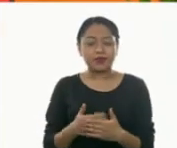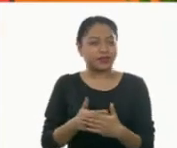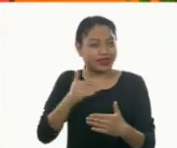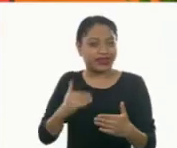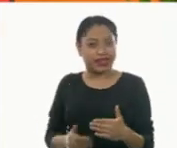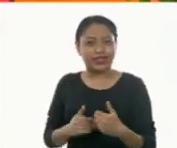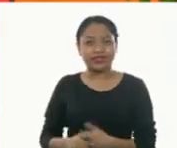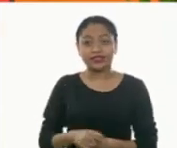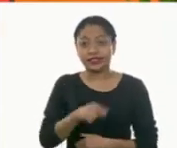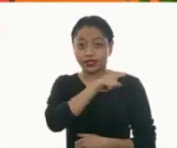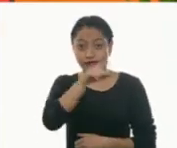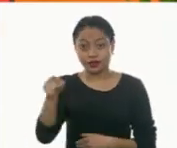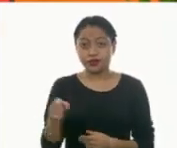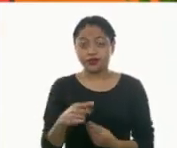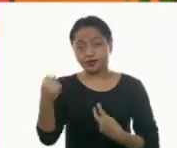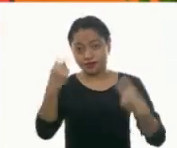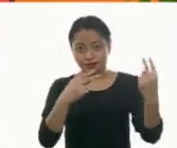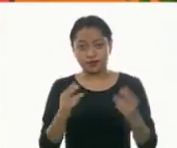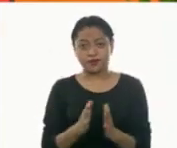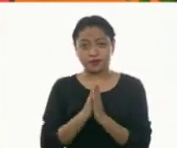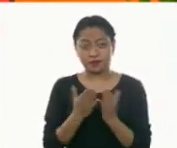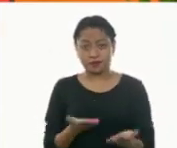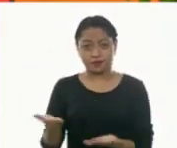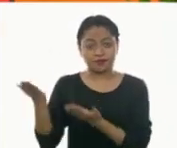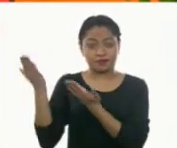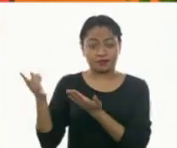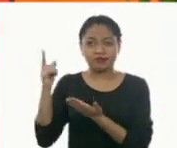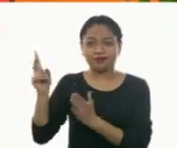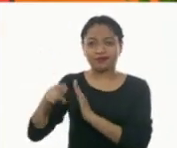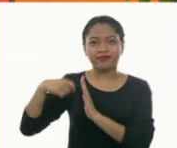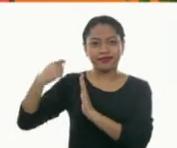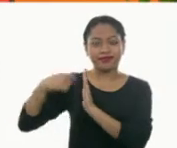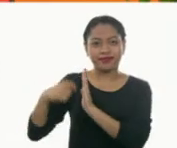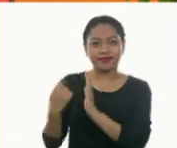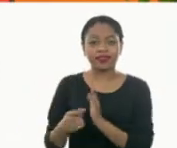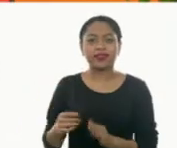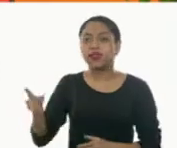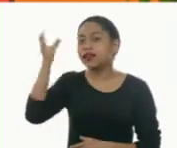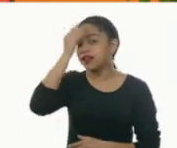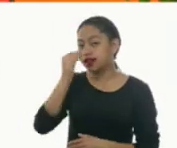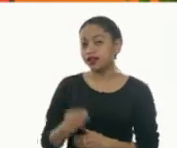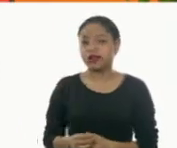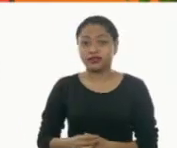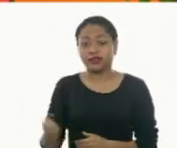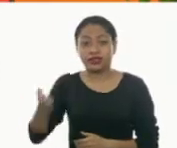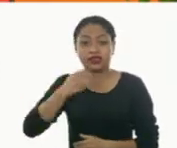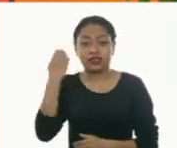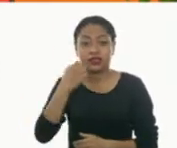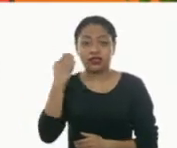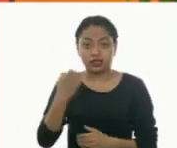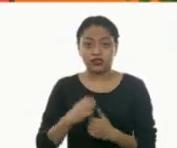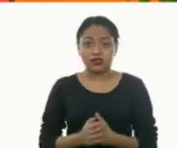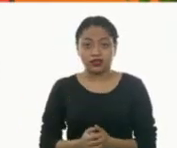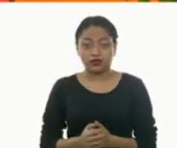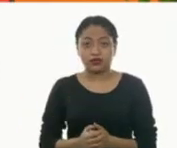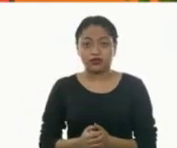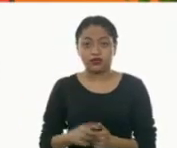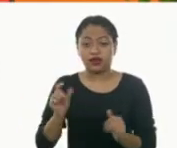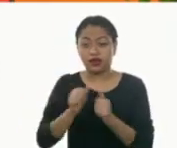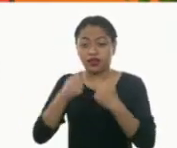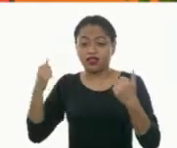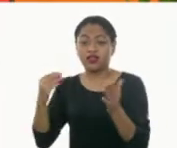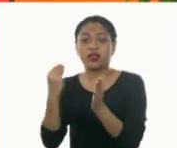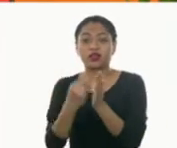gustaría invitarles a que veamos este video en donde vamos a observar cómo se trabaja a distancia la lectura con una alumna que